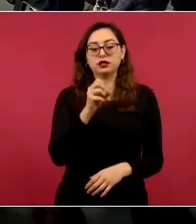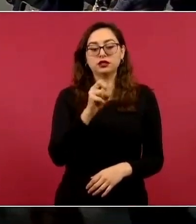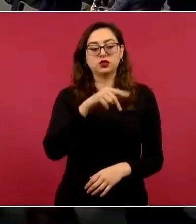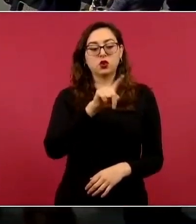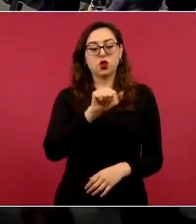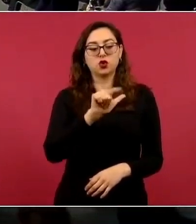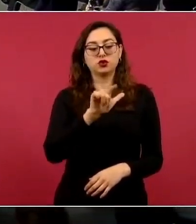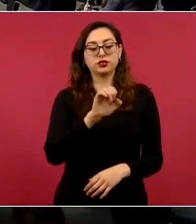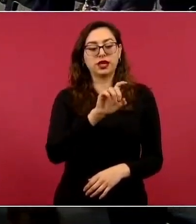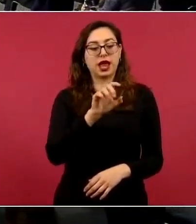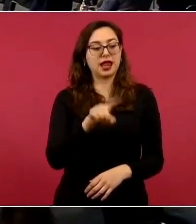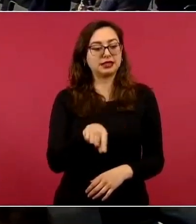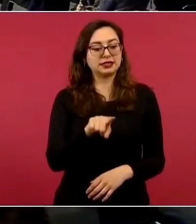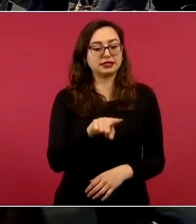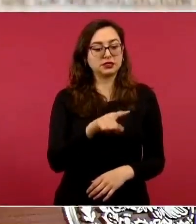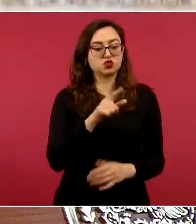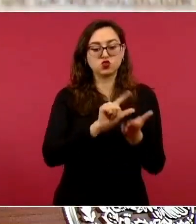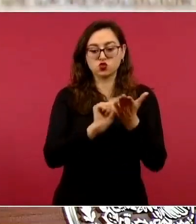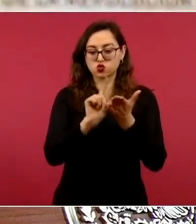lo retoma